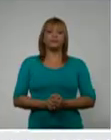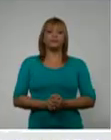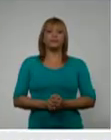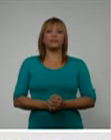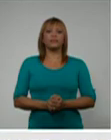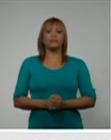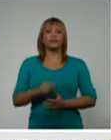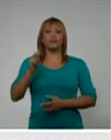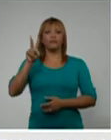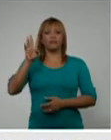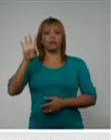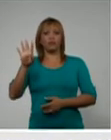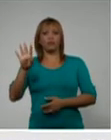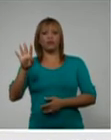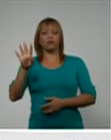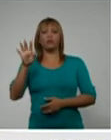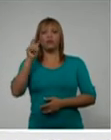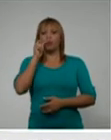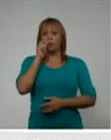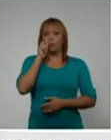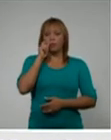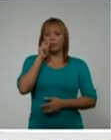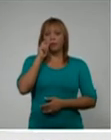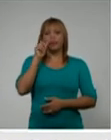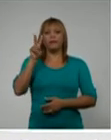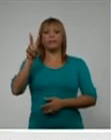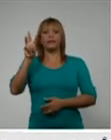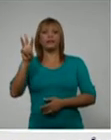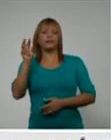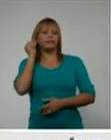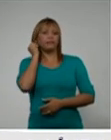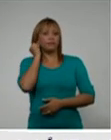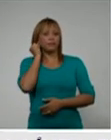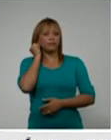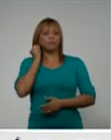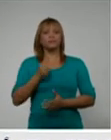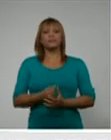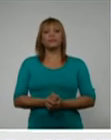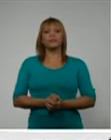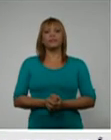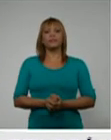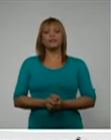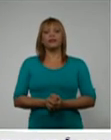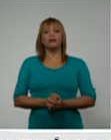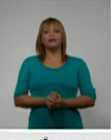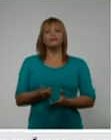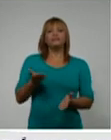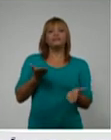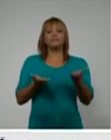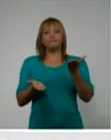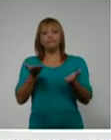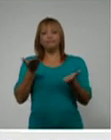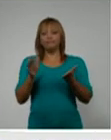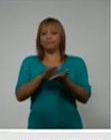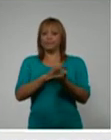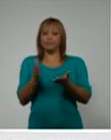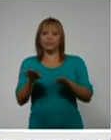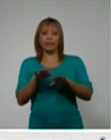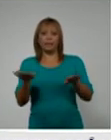24 del sexo masculino, 23 femenino, y el equilibrio se mantiene,